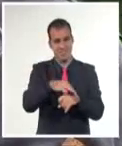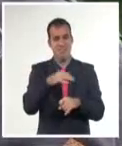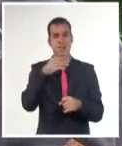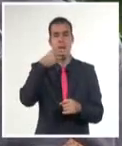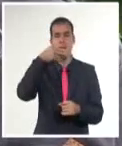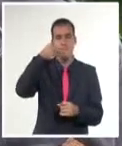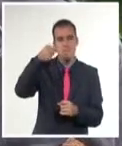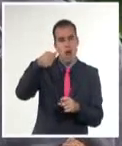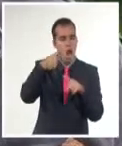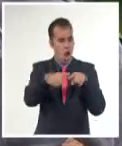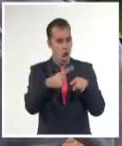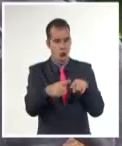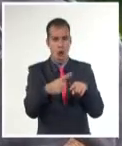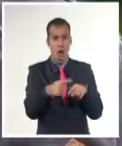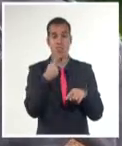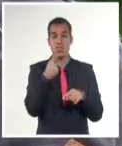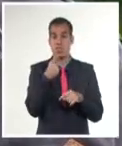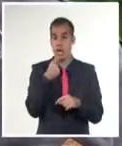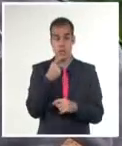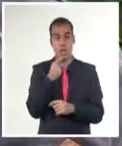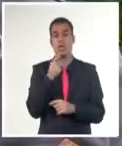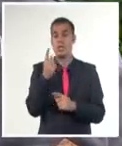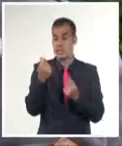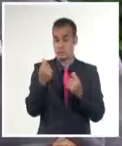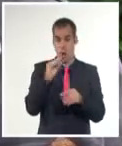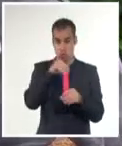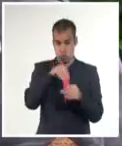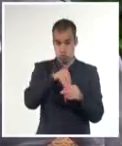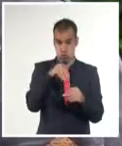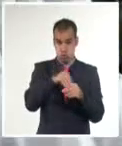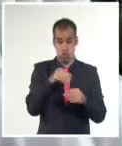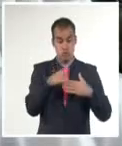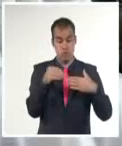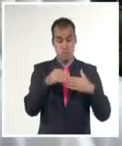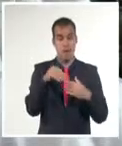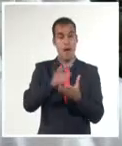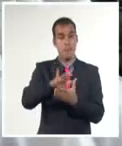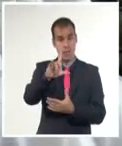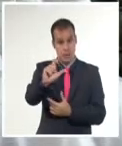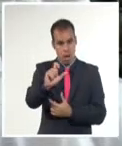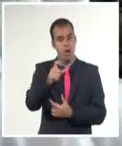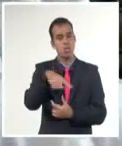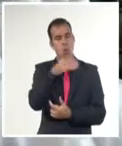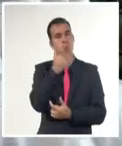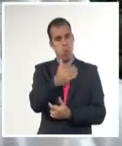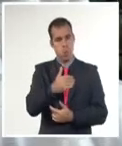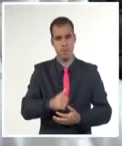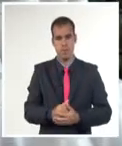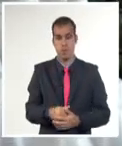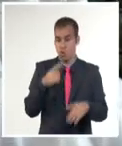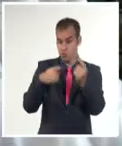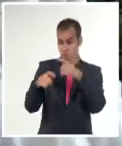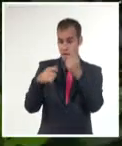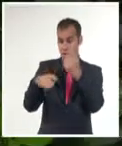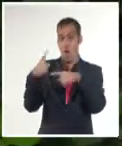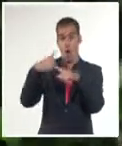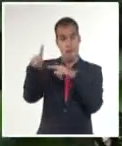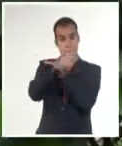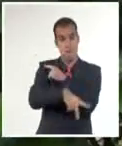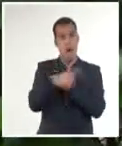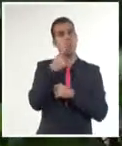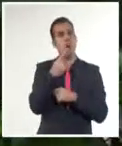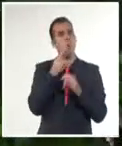tanto en el precio como el retorno que reciben en moneda libremente convertida. En las exportaciones también hay noticias que alegran.